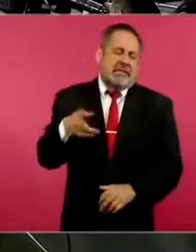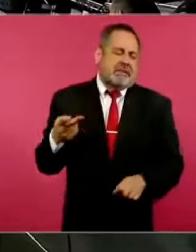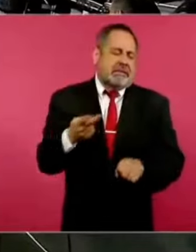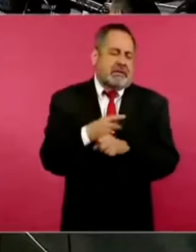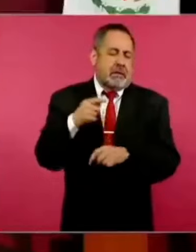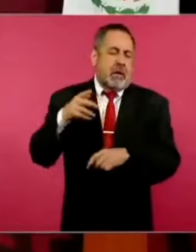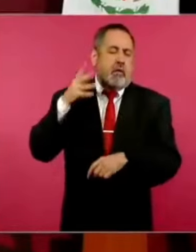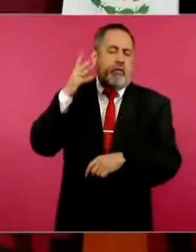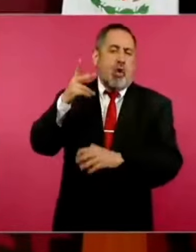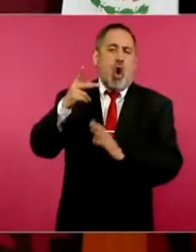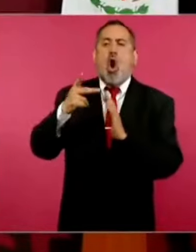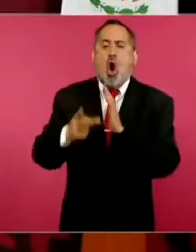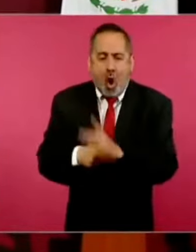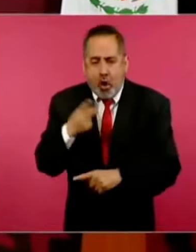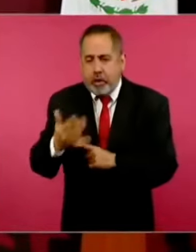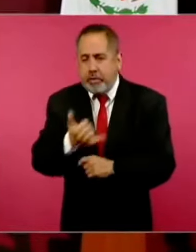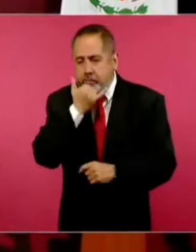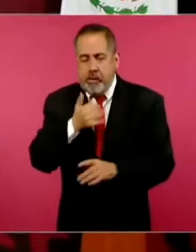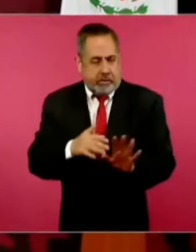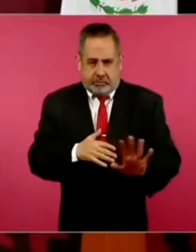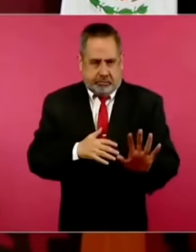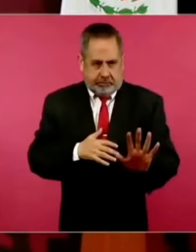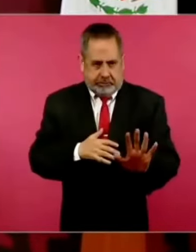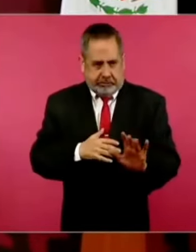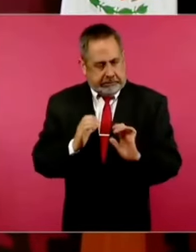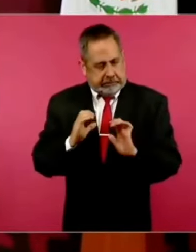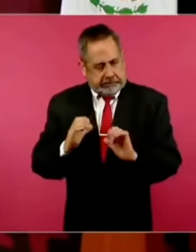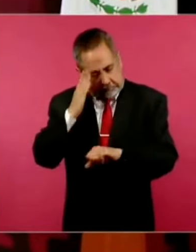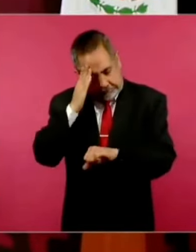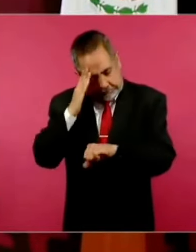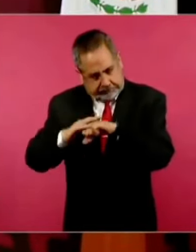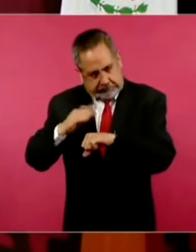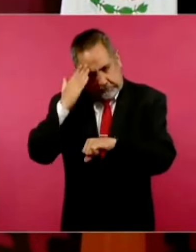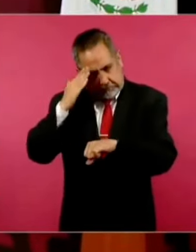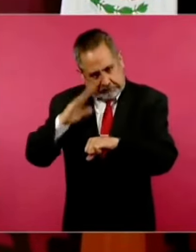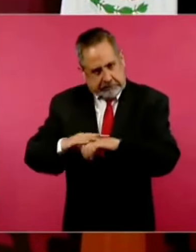repetir lo mismo.